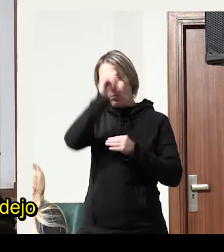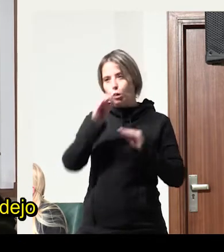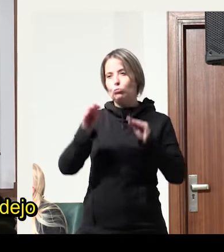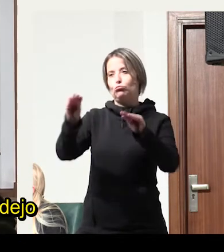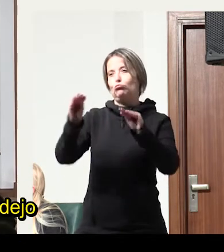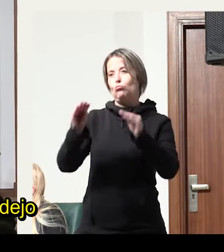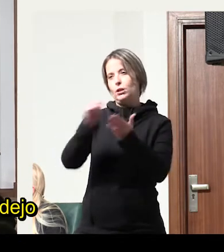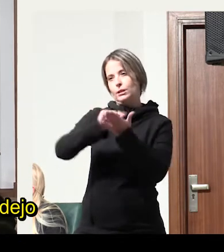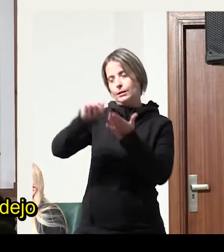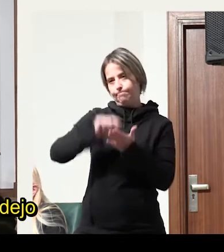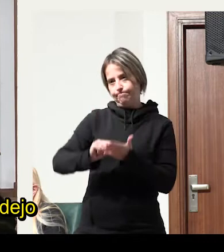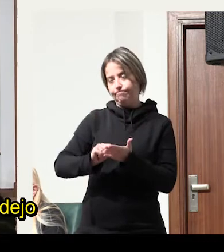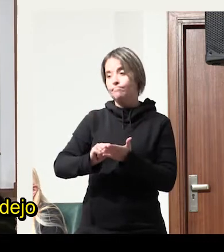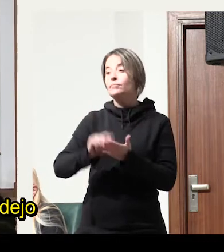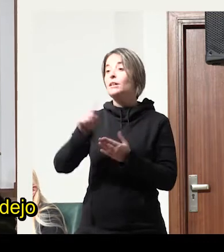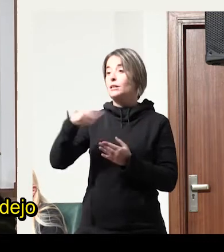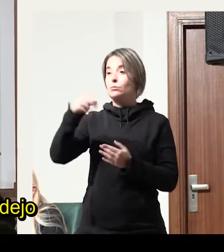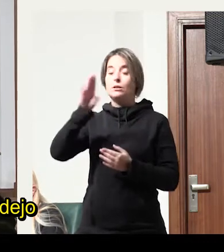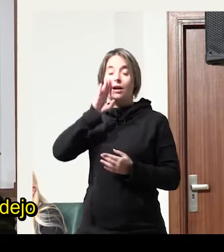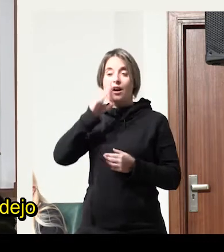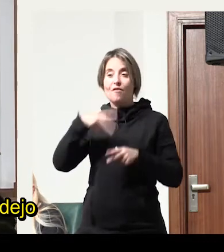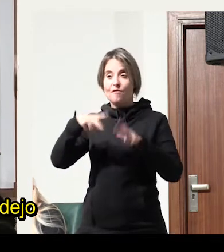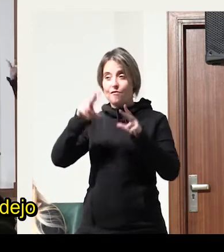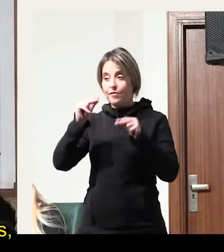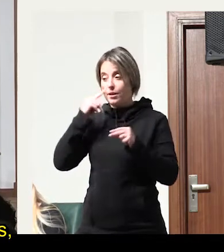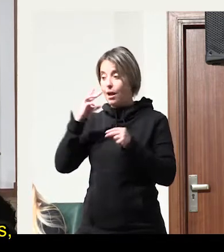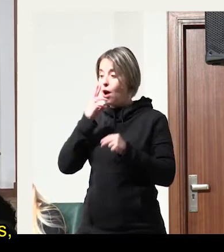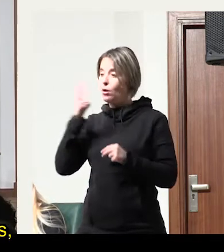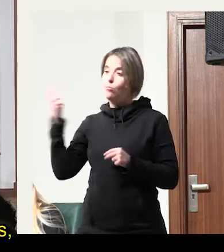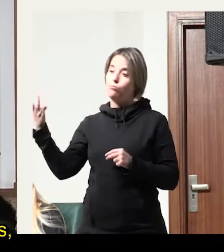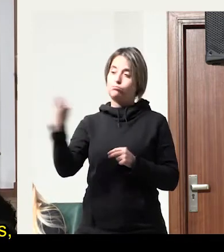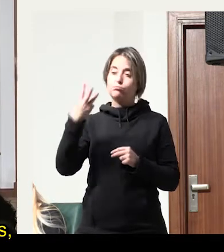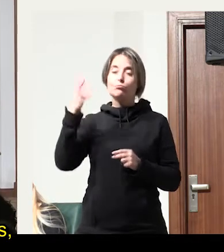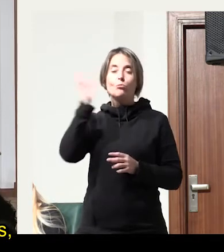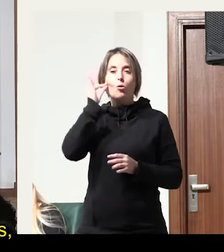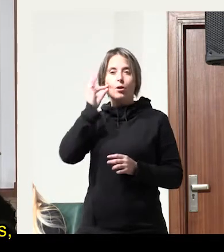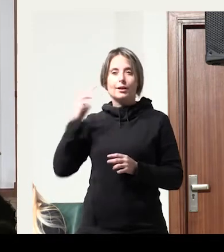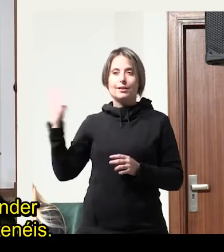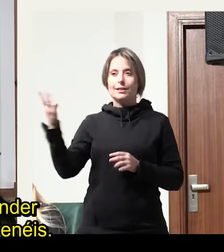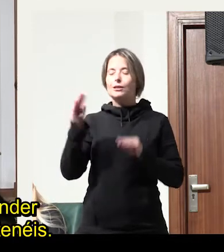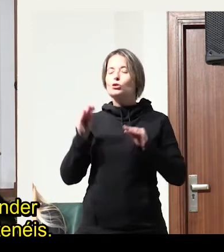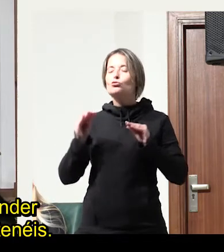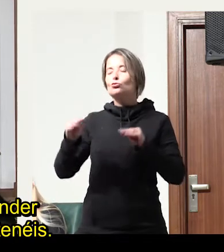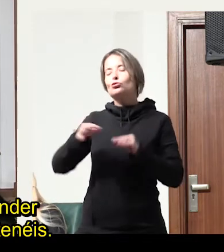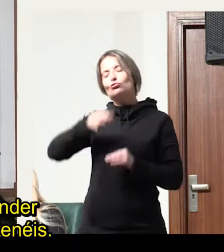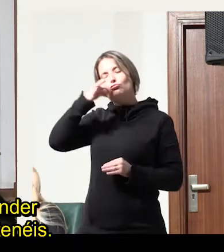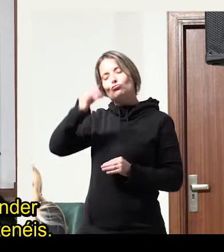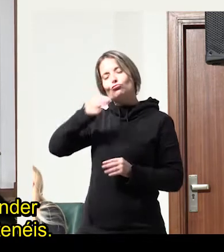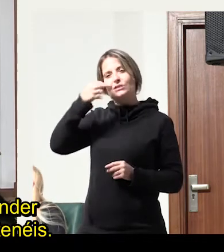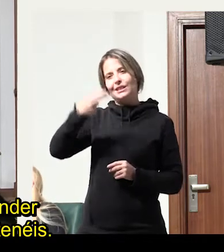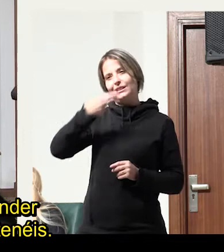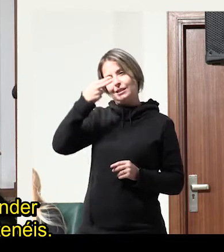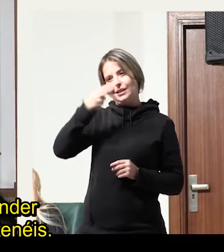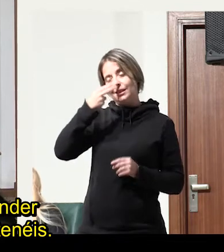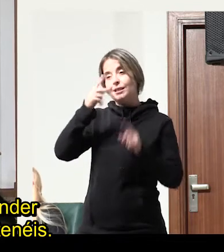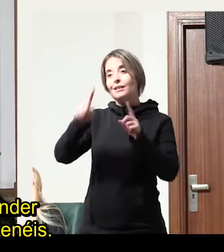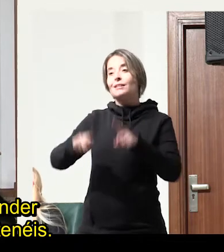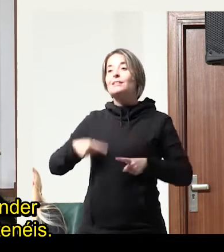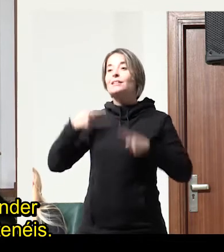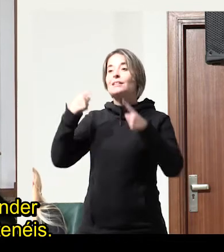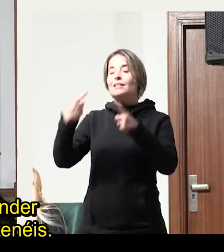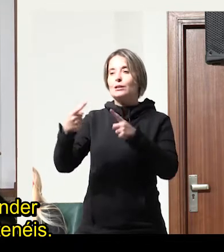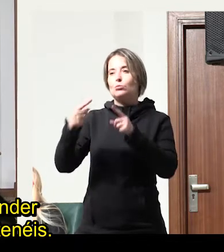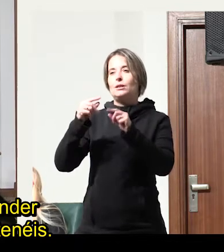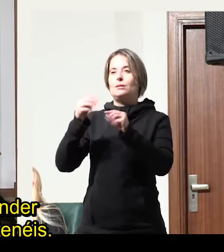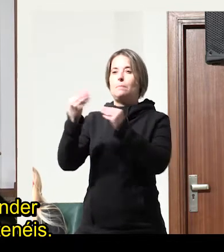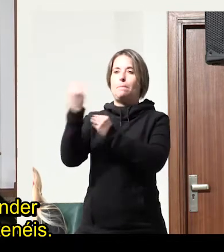Para terminar, os decía que os dejo con este trío de mujeres y sus interesantes reflexiones, tras las que pasaremos a responder vuestras preguntas